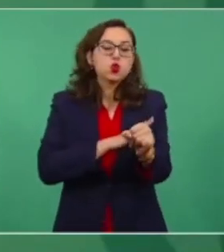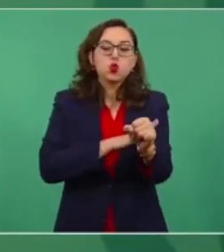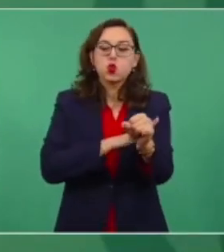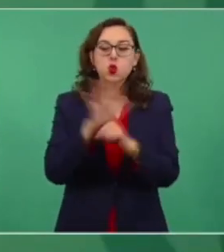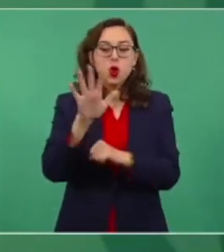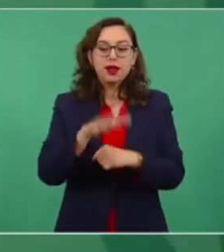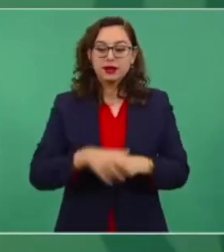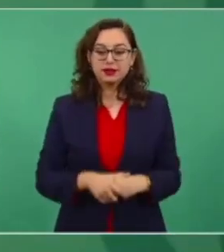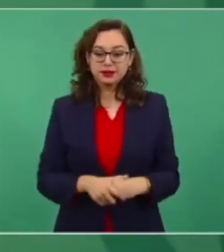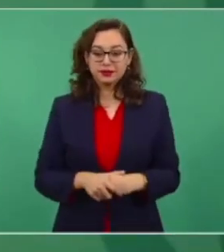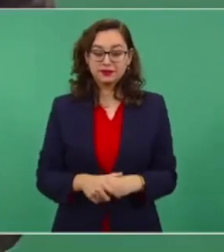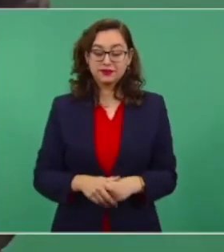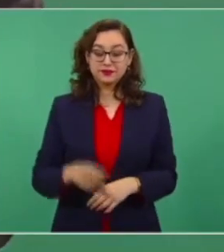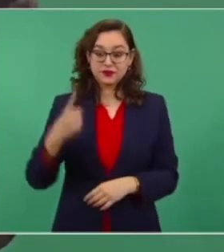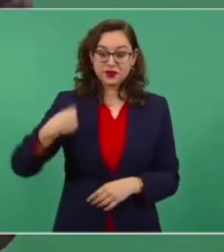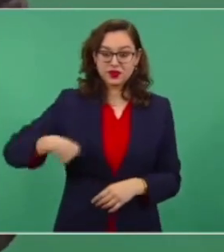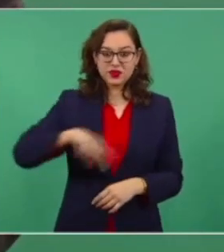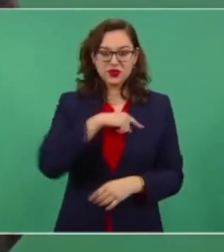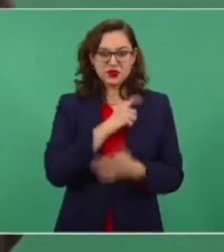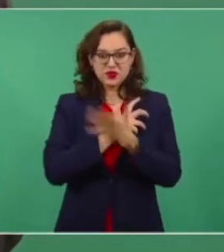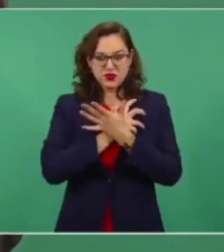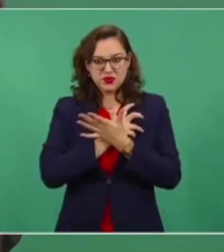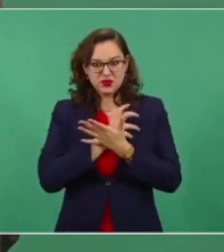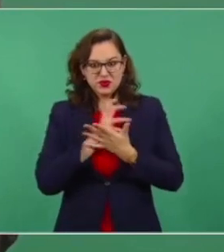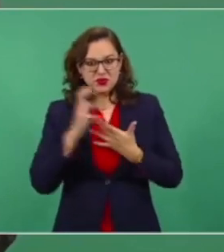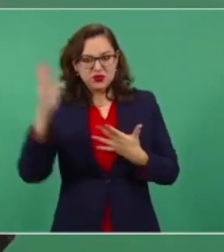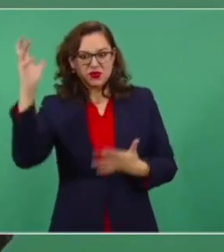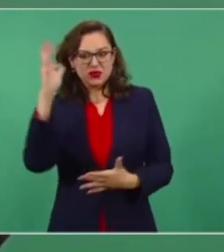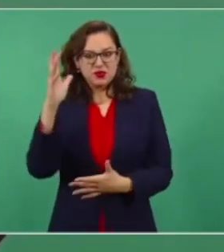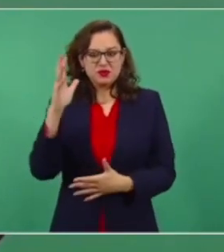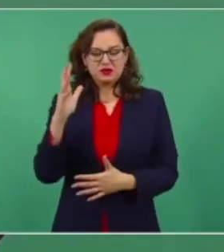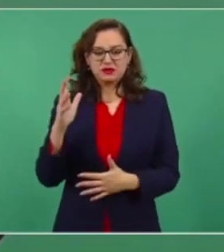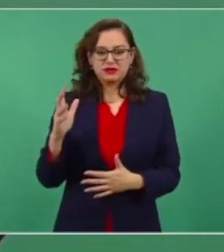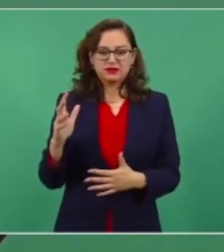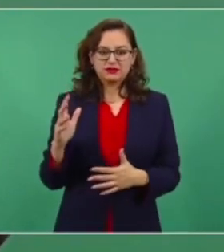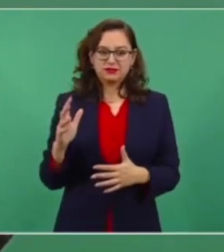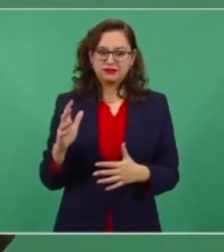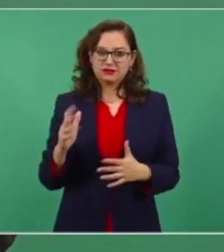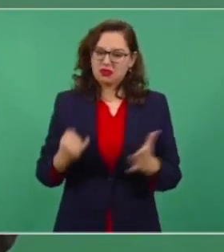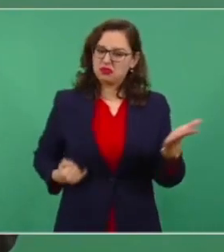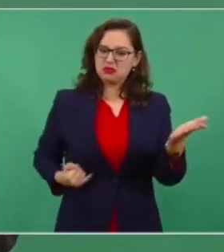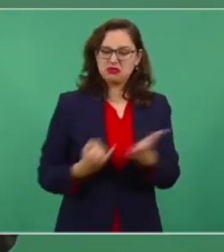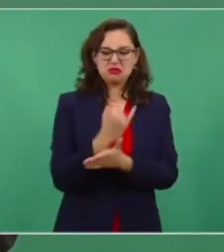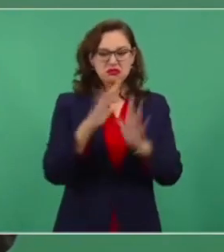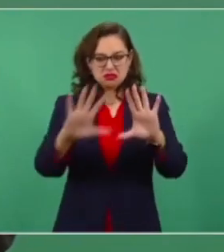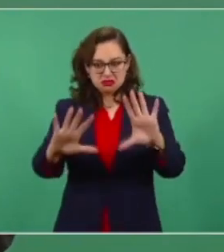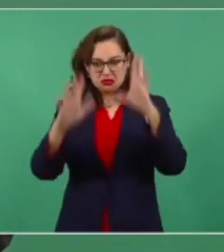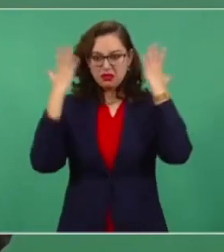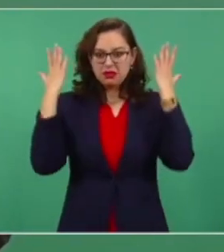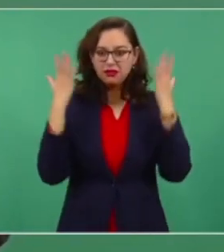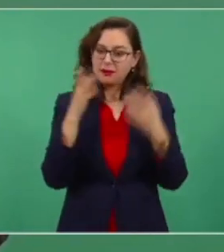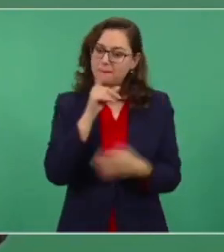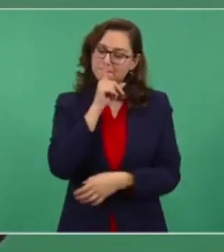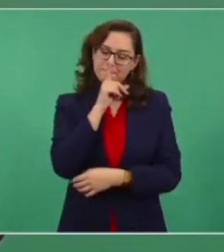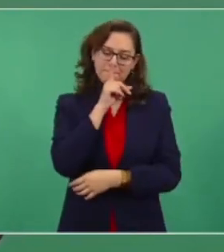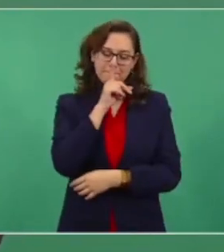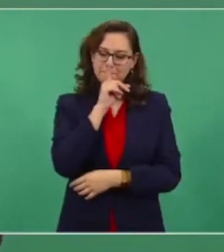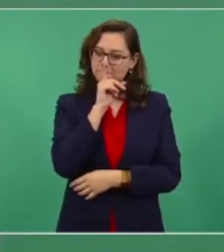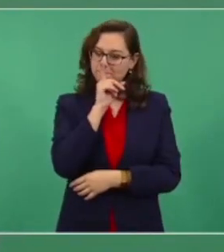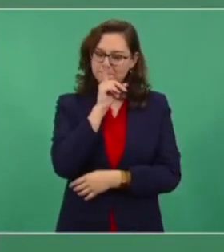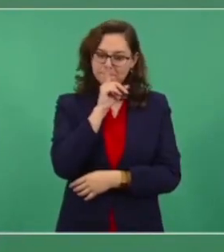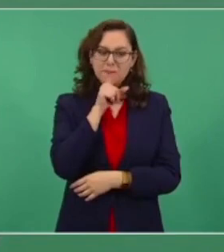O sea, a lo mejor en el periodismo se puede, el extremismo,